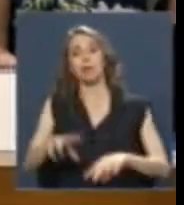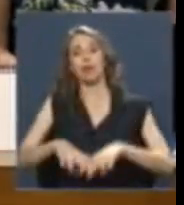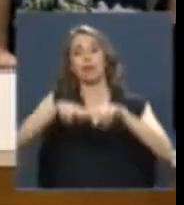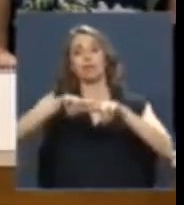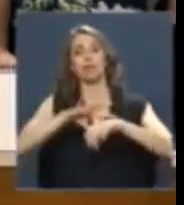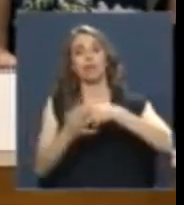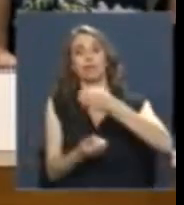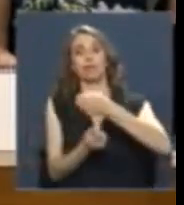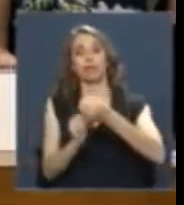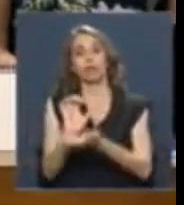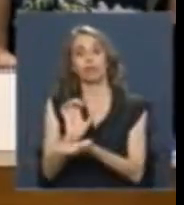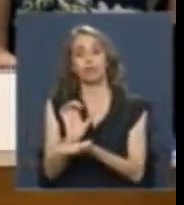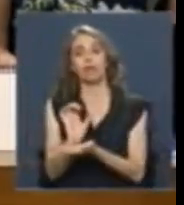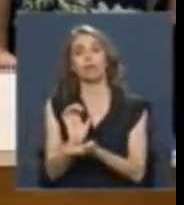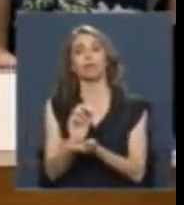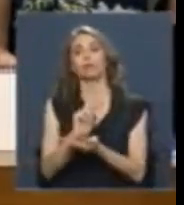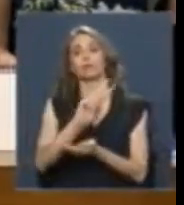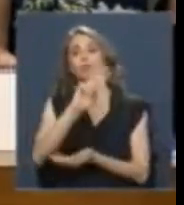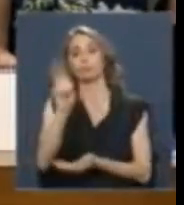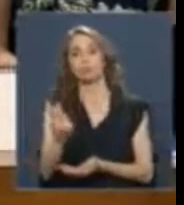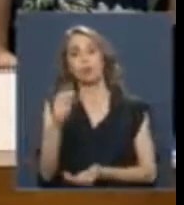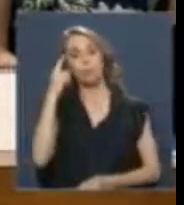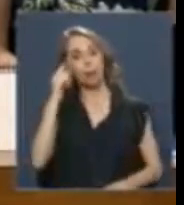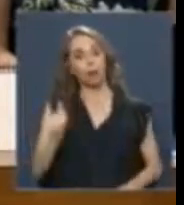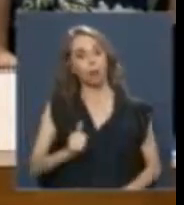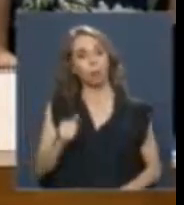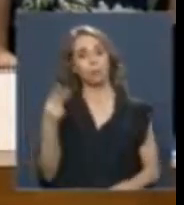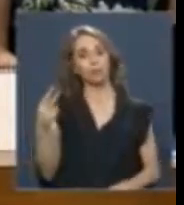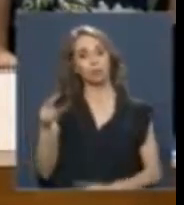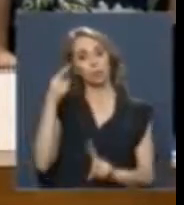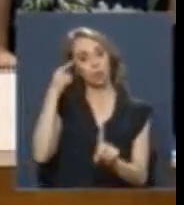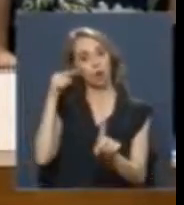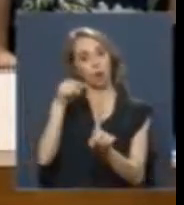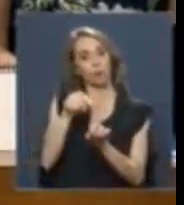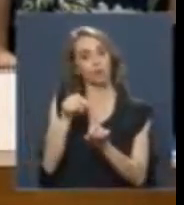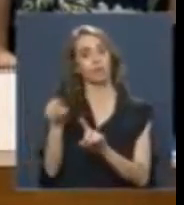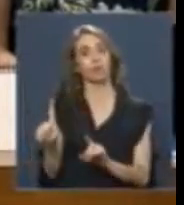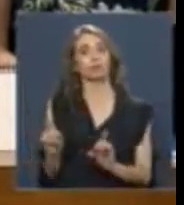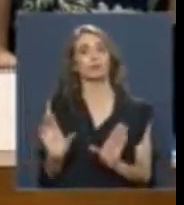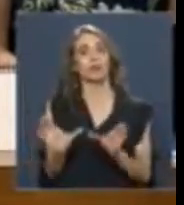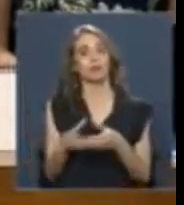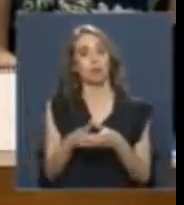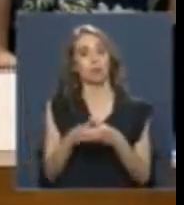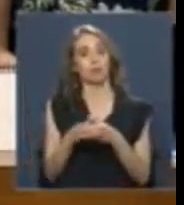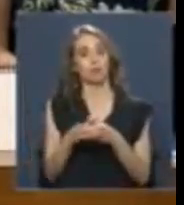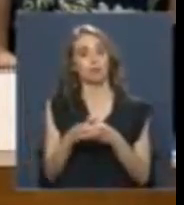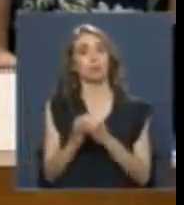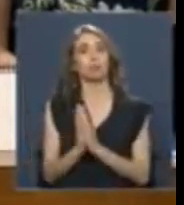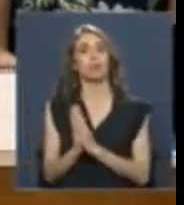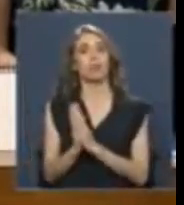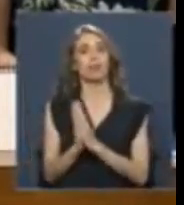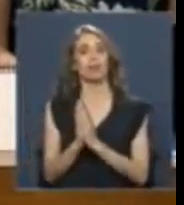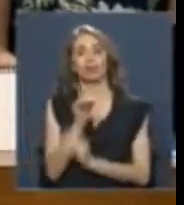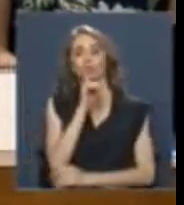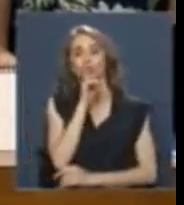fisco. Cierre comillas. Para el cumplimiento del propósito, la referida... Por favor,